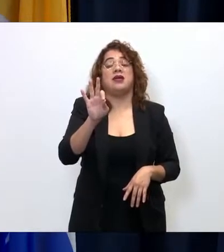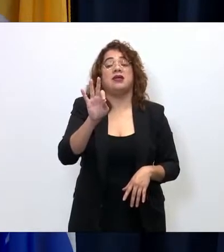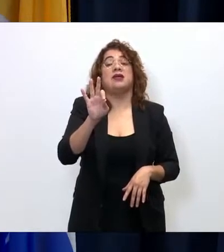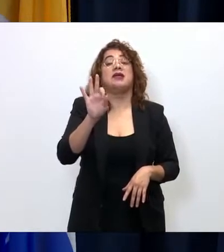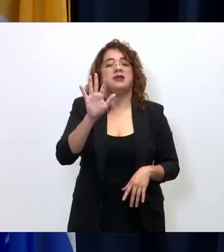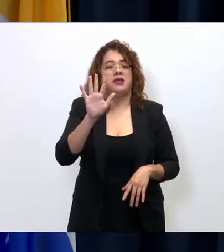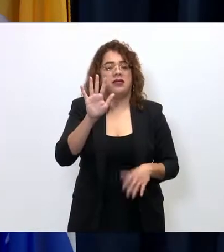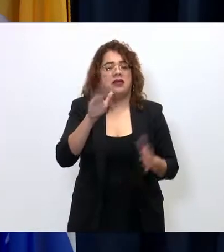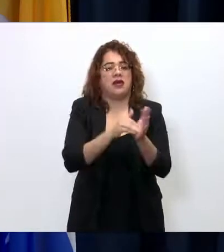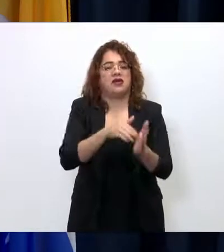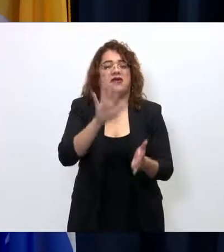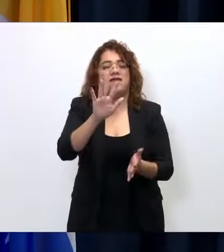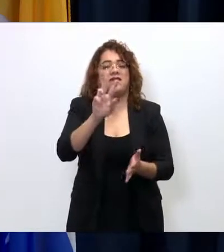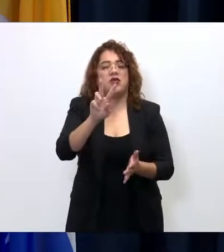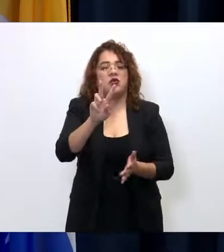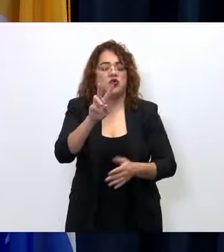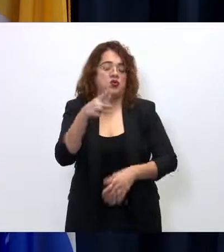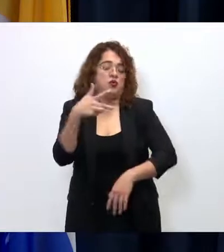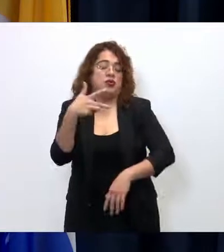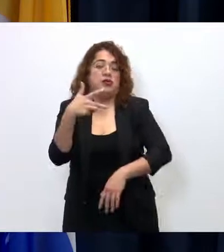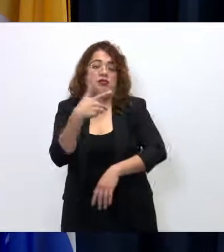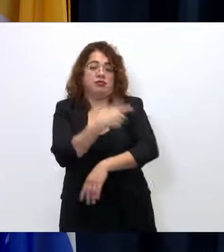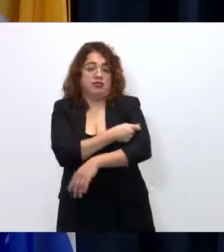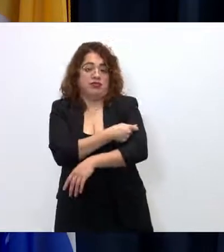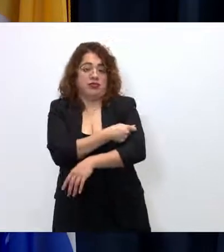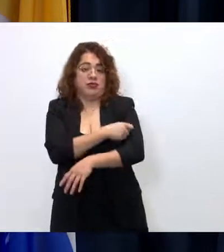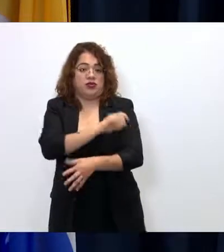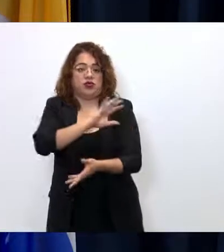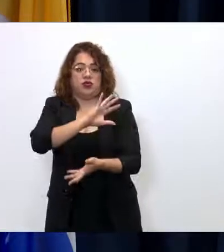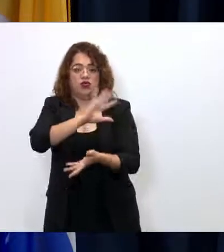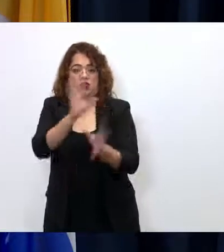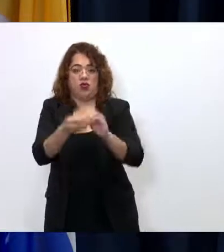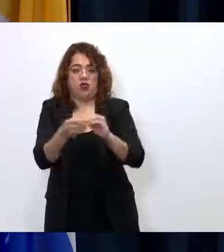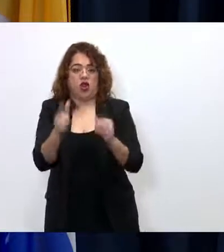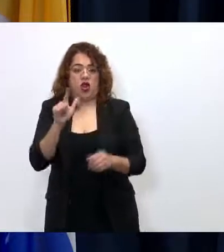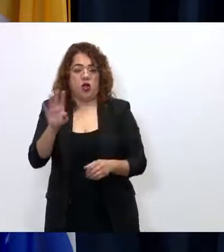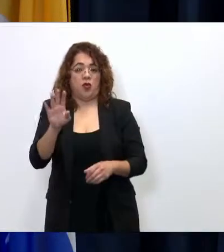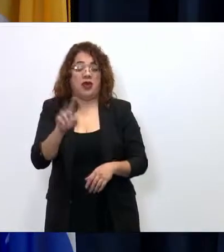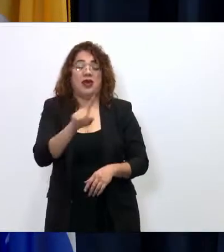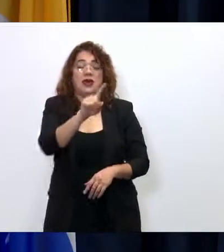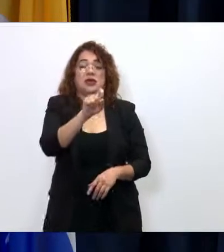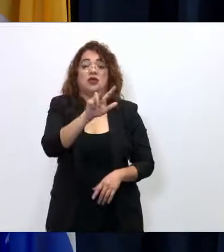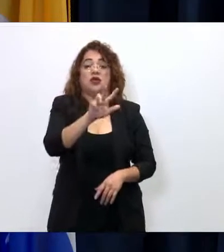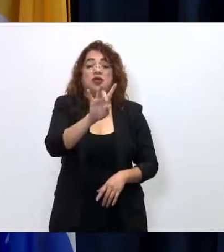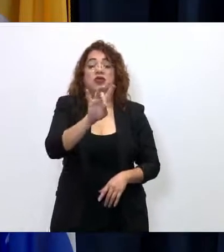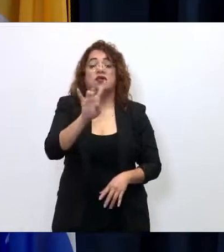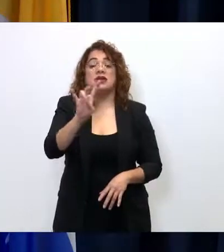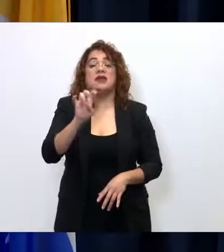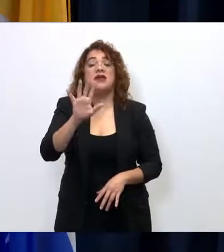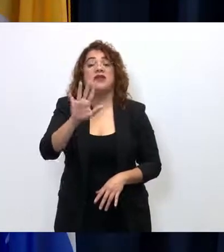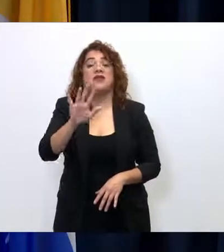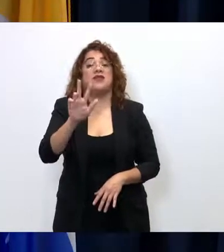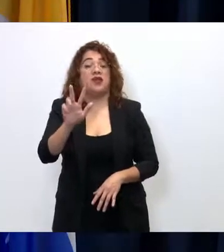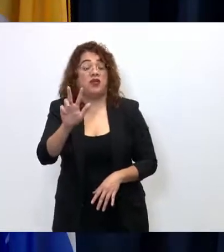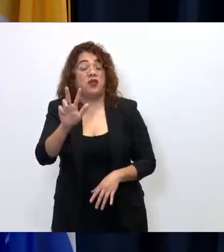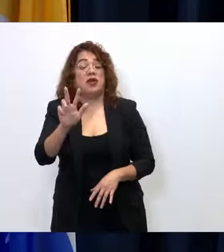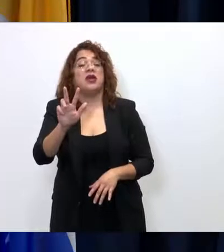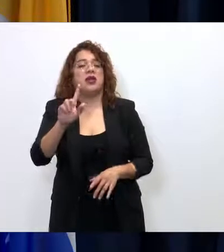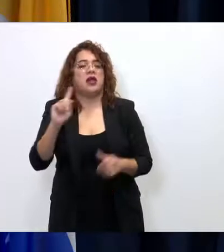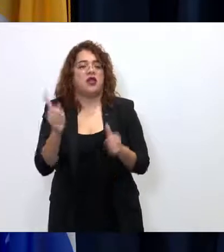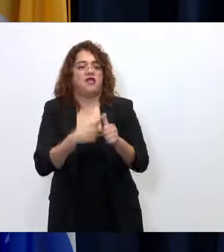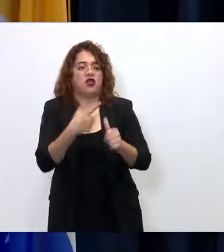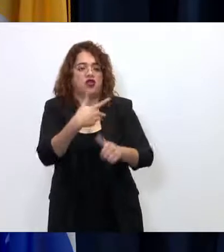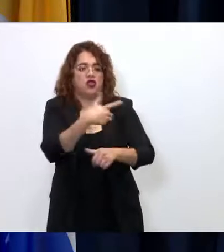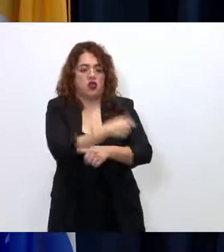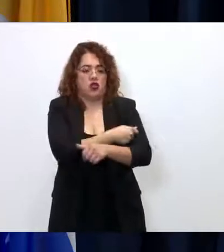229,052 dosis de vacunas en Long Beach, y de estos 138,753 son de primera